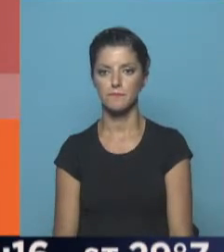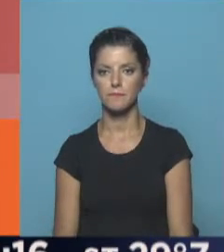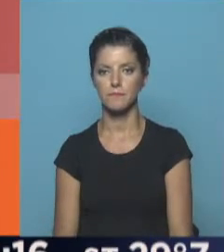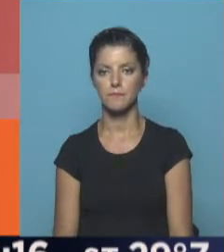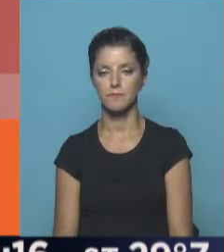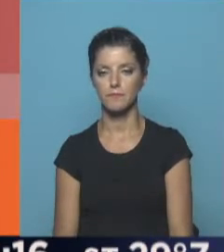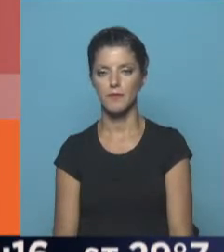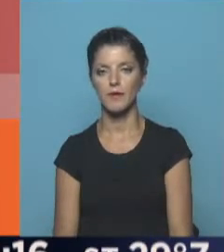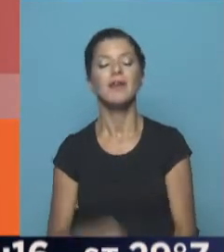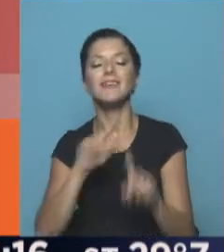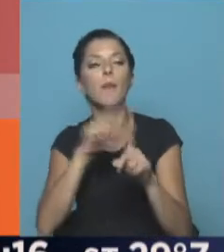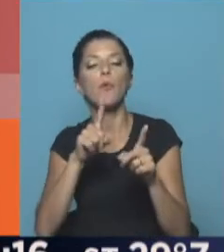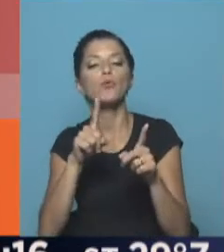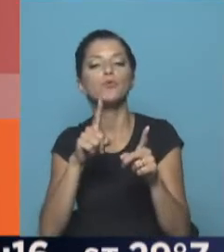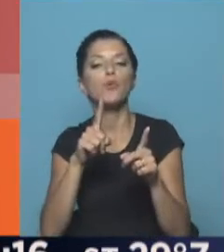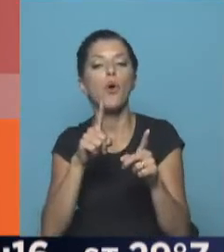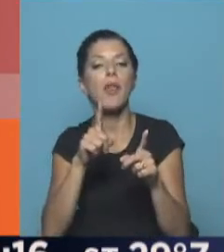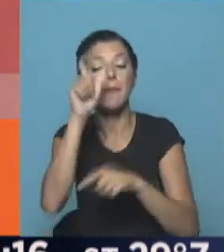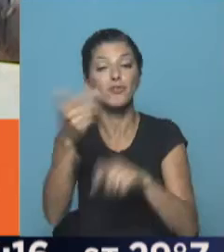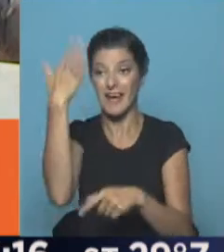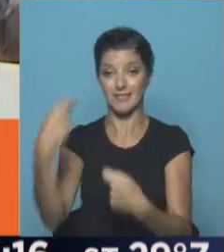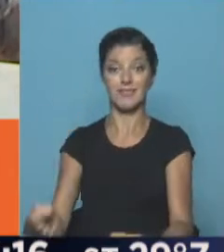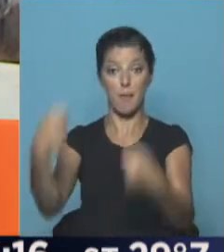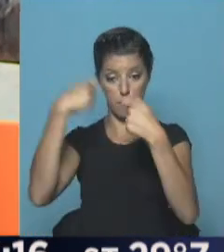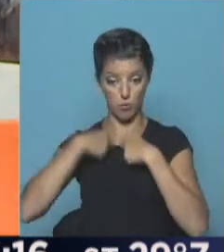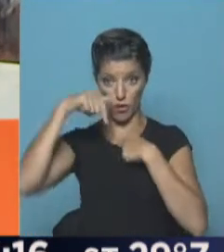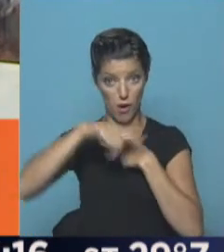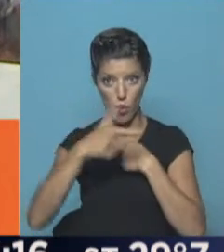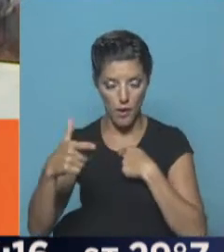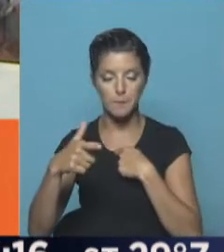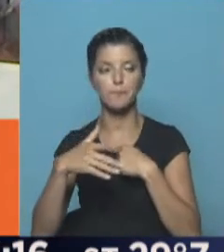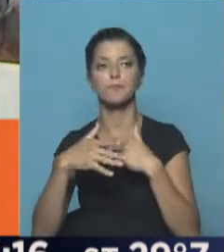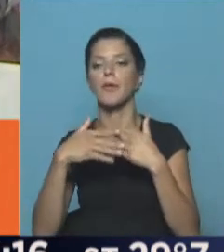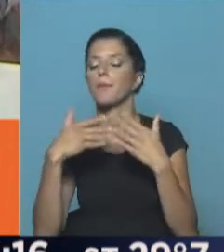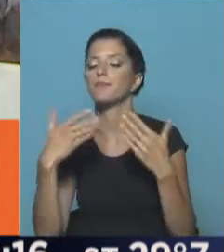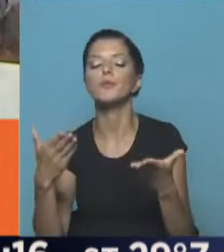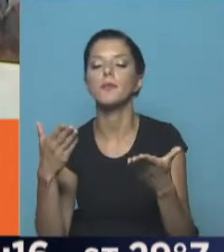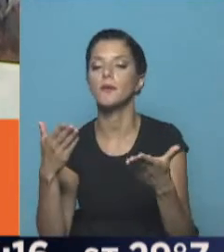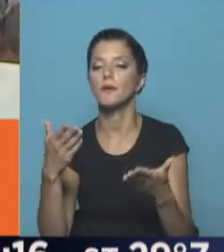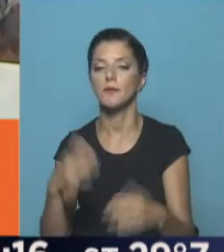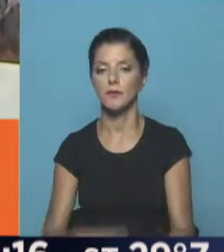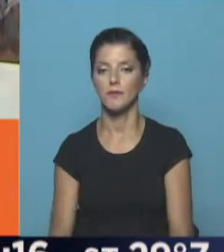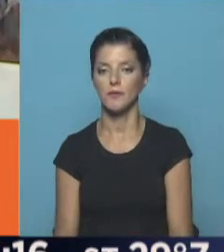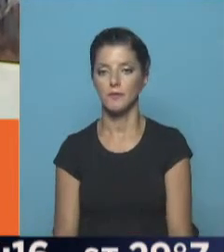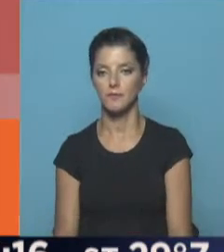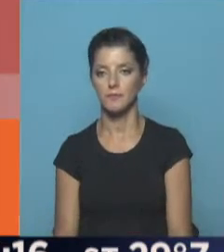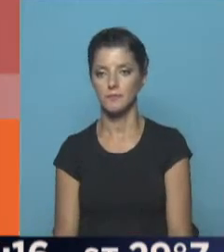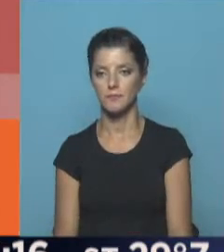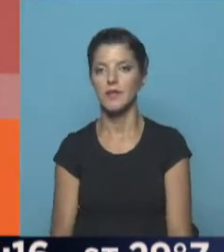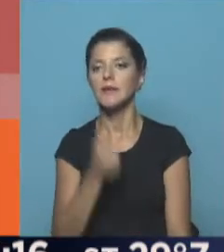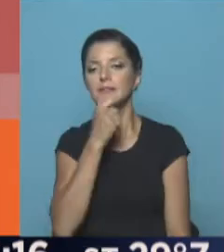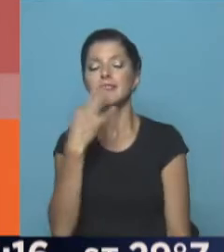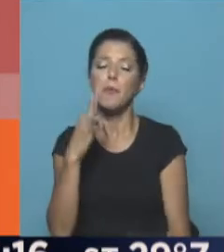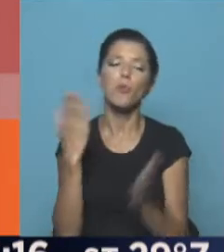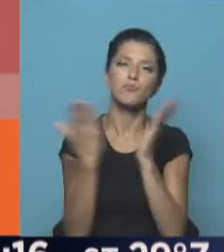económicos que lo apoyaron en un principio y si uno tuviera que sacar a hacer una una mirada más o